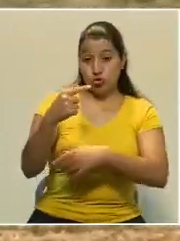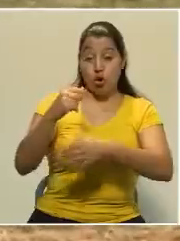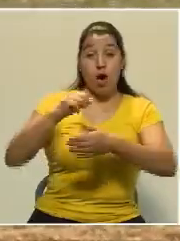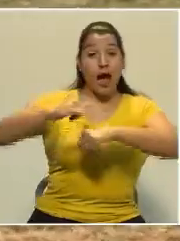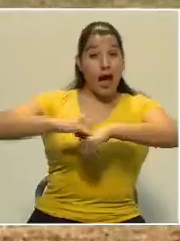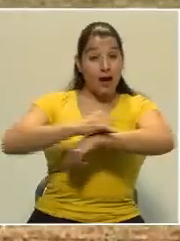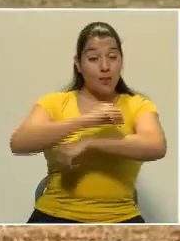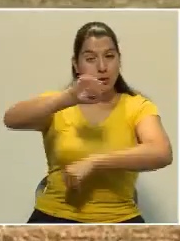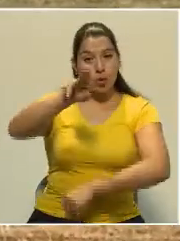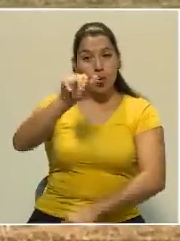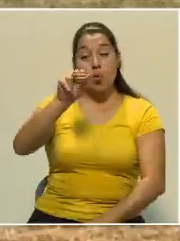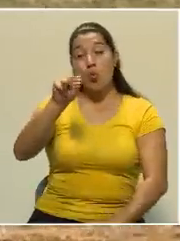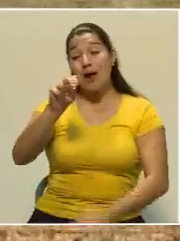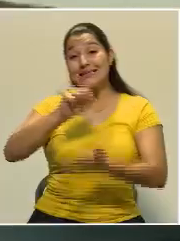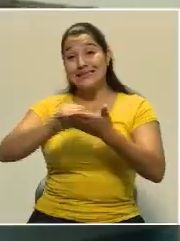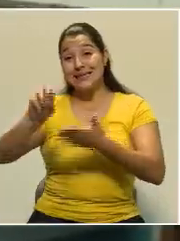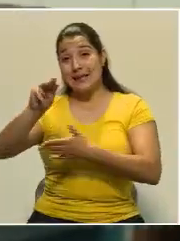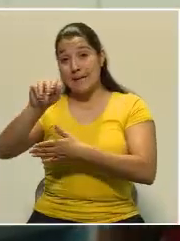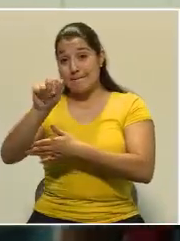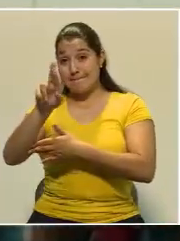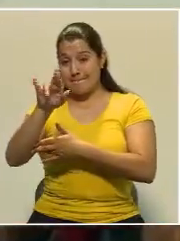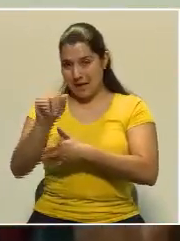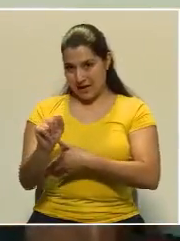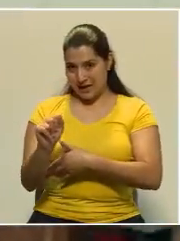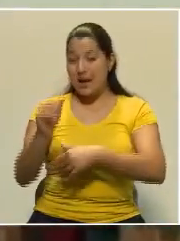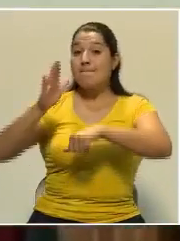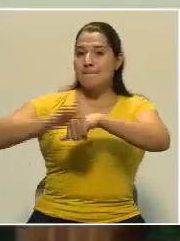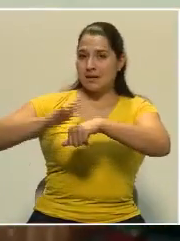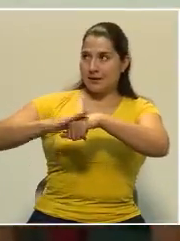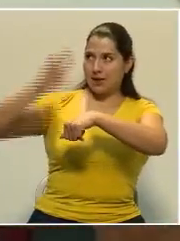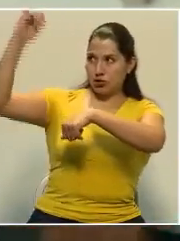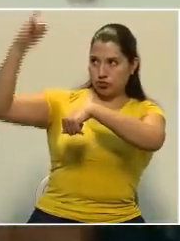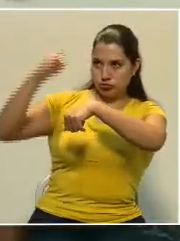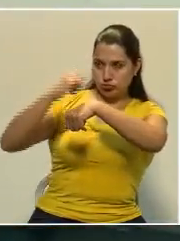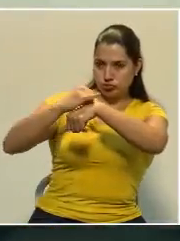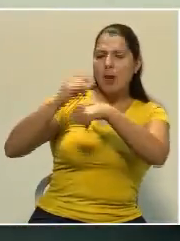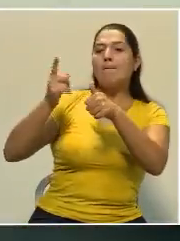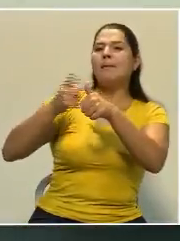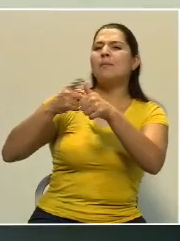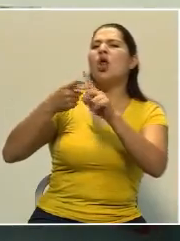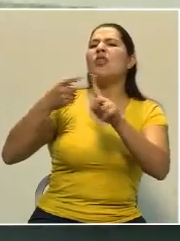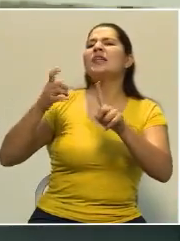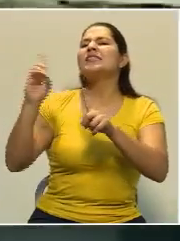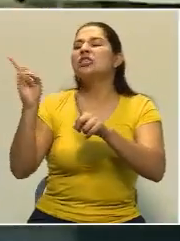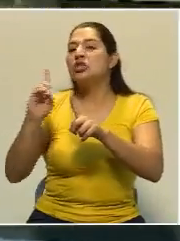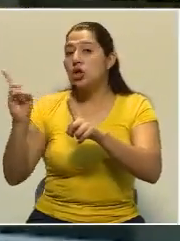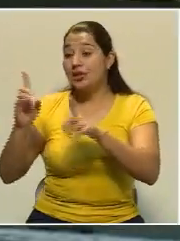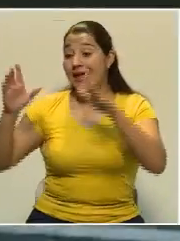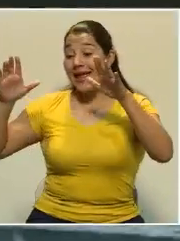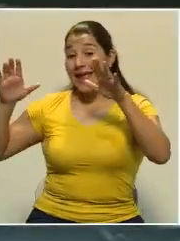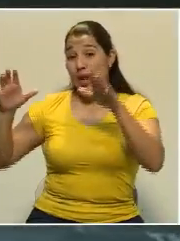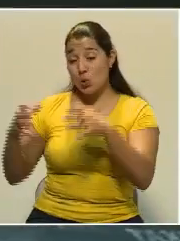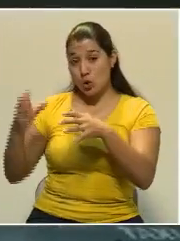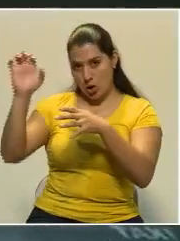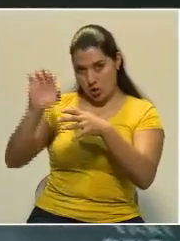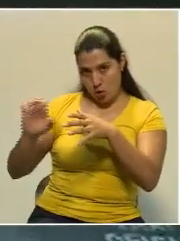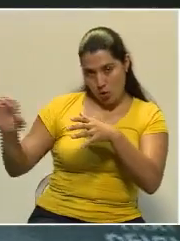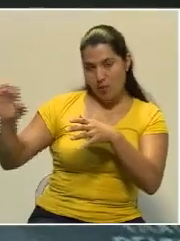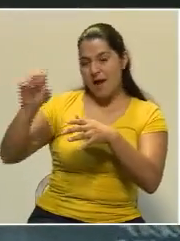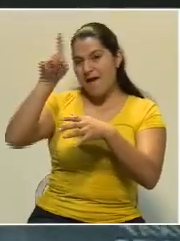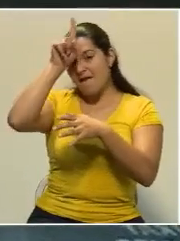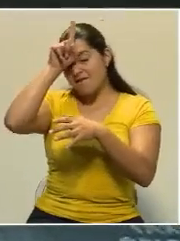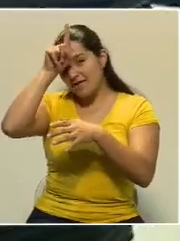Santamaría recibirá inicialmente vuelos comerciales de la Unión Europea. Todos aquellos viajeros que embarquen en Frankfurt, Alemania